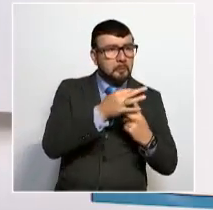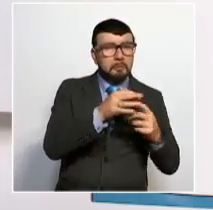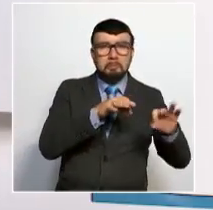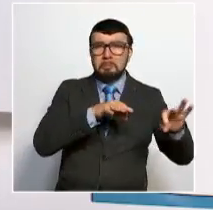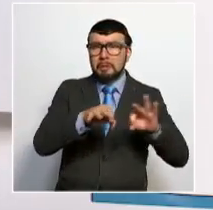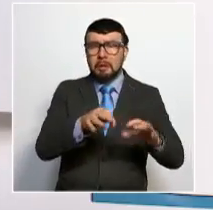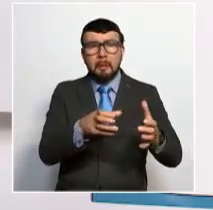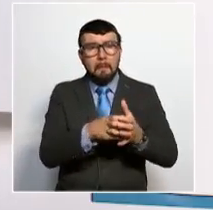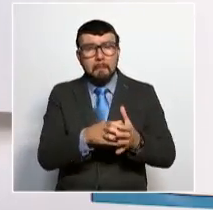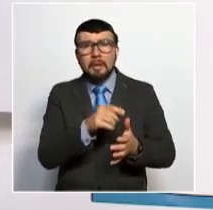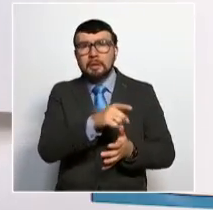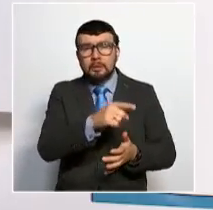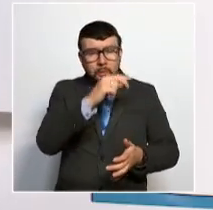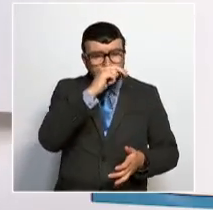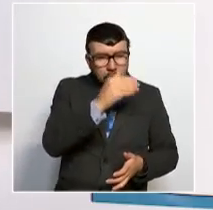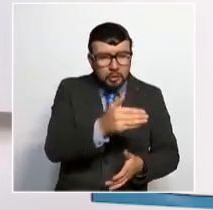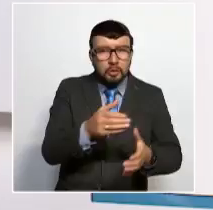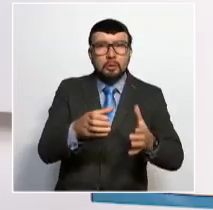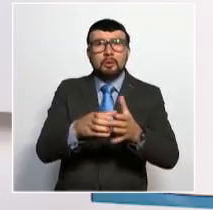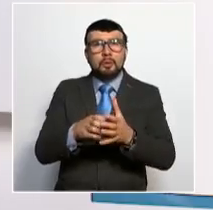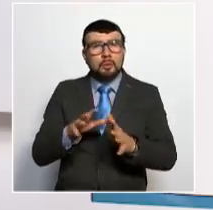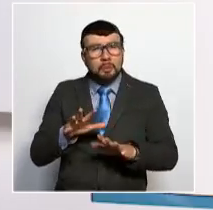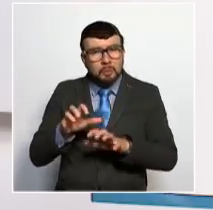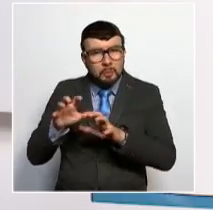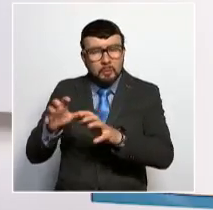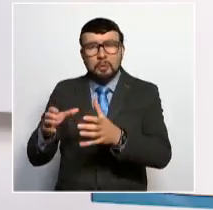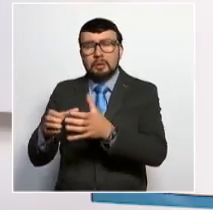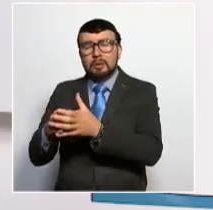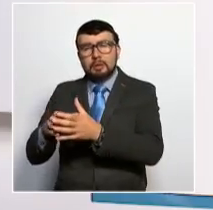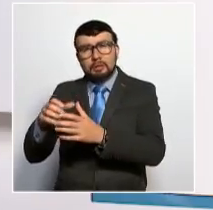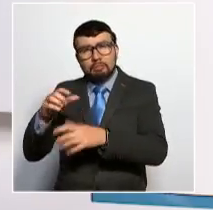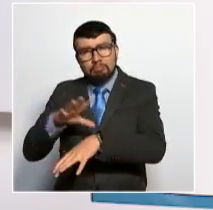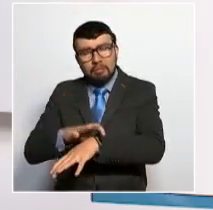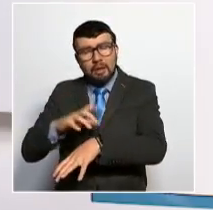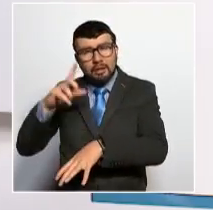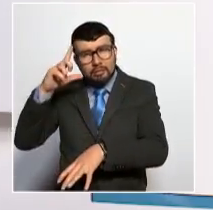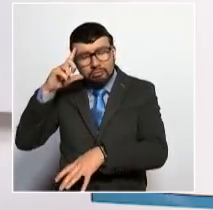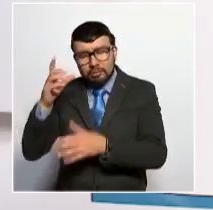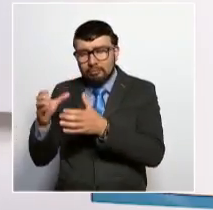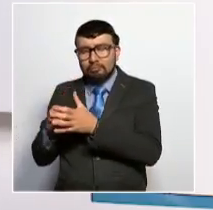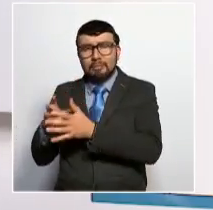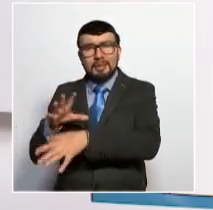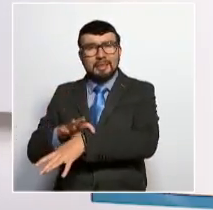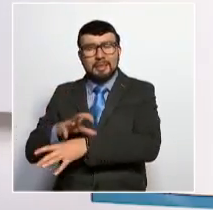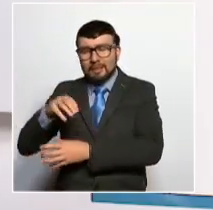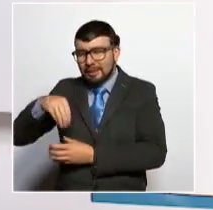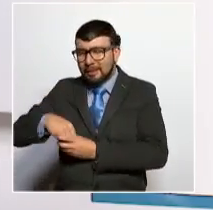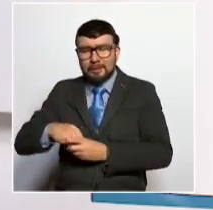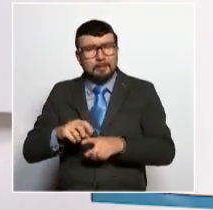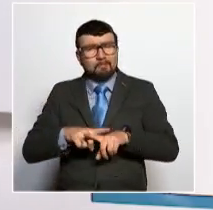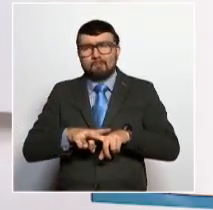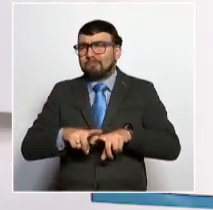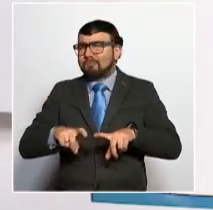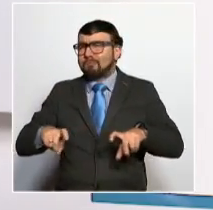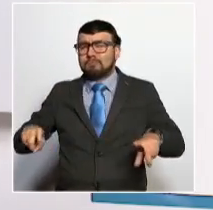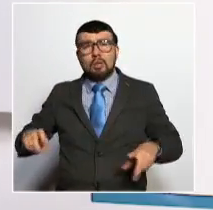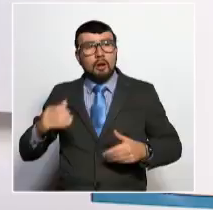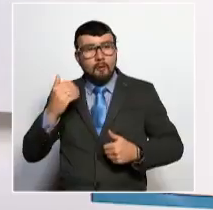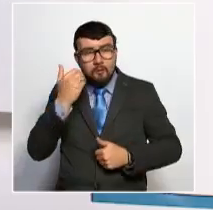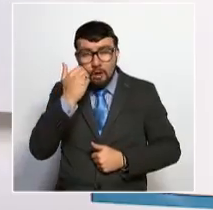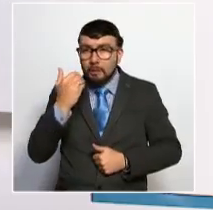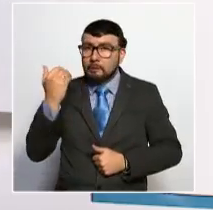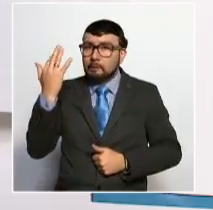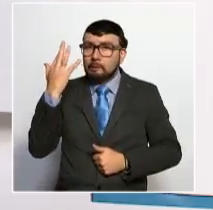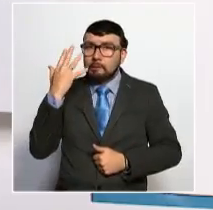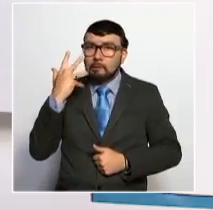pediatría, oncología, ginecología, medicina interna, tantos temas de enfermedades que vemos a